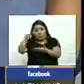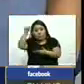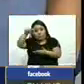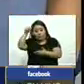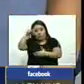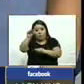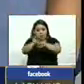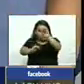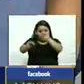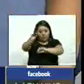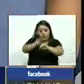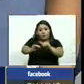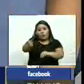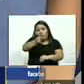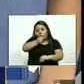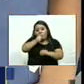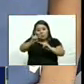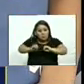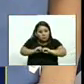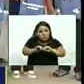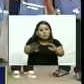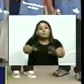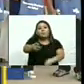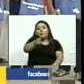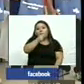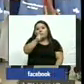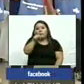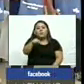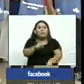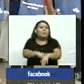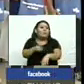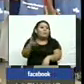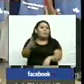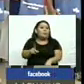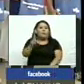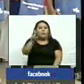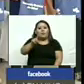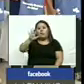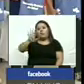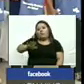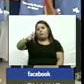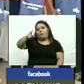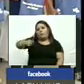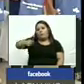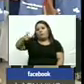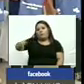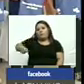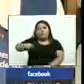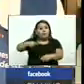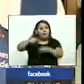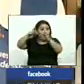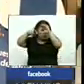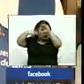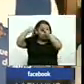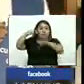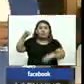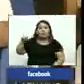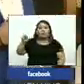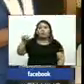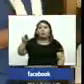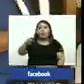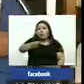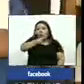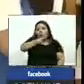elaboración de informe final y divulgación de resultados en un periodo total de 15 meses. Con imágenes de Juan Castellanos, Nelson